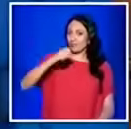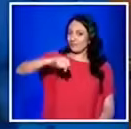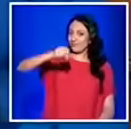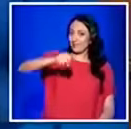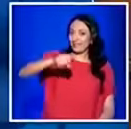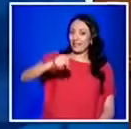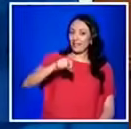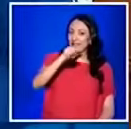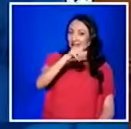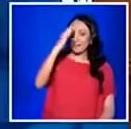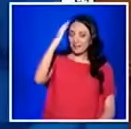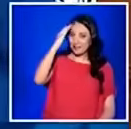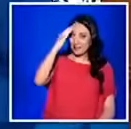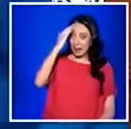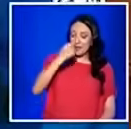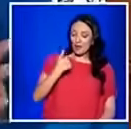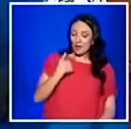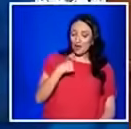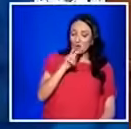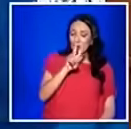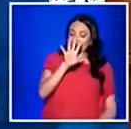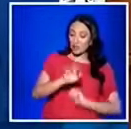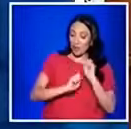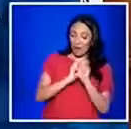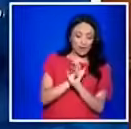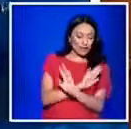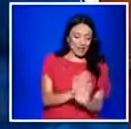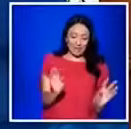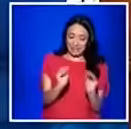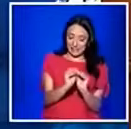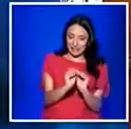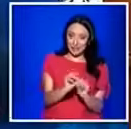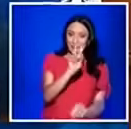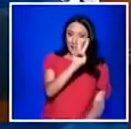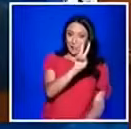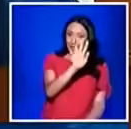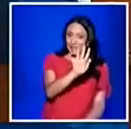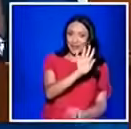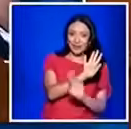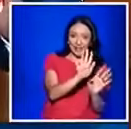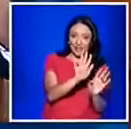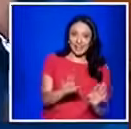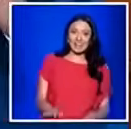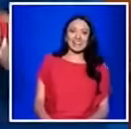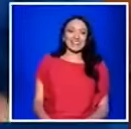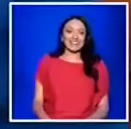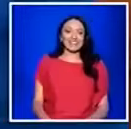Edicito. Él sabe mi edad, 25 años, no más, no menos, 25.